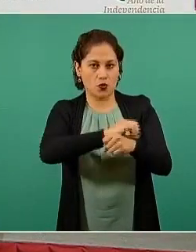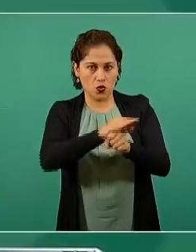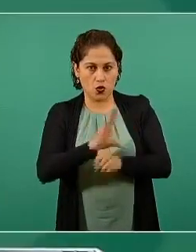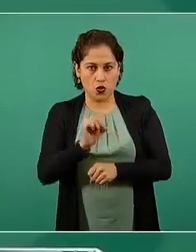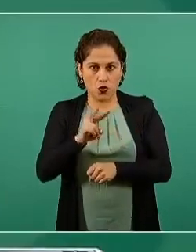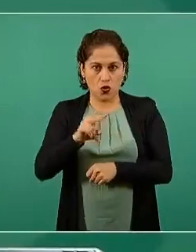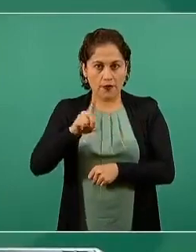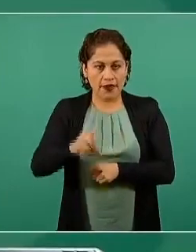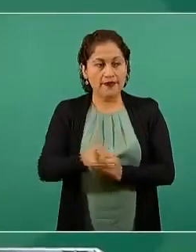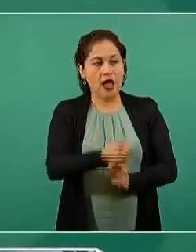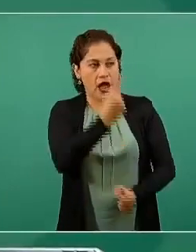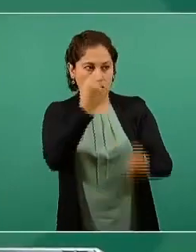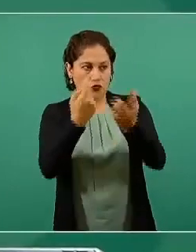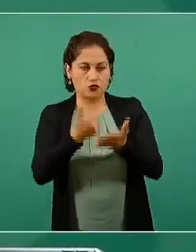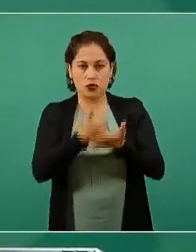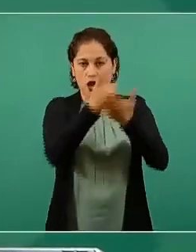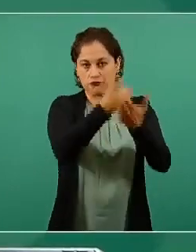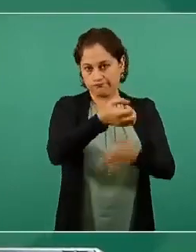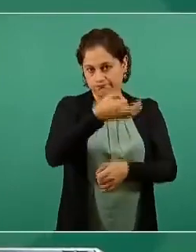y debe ser